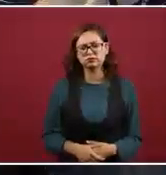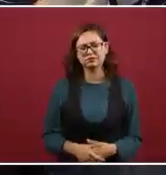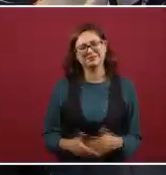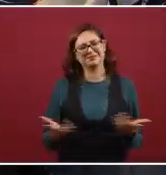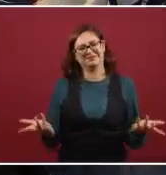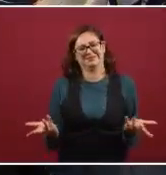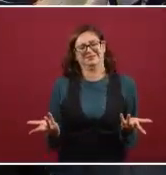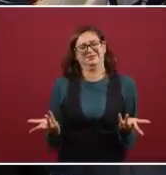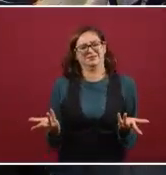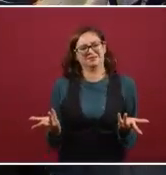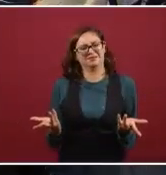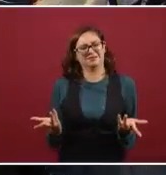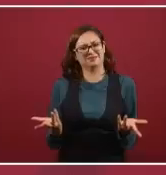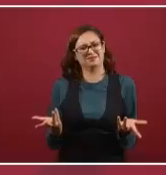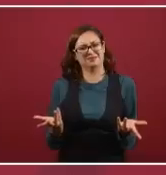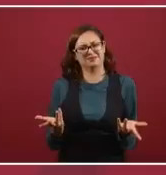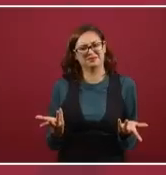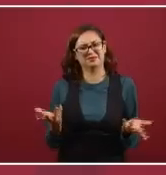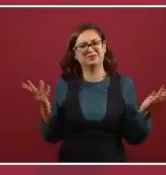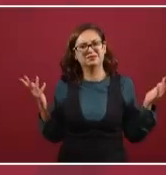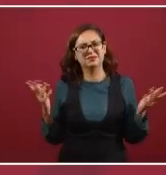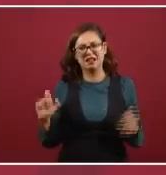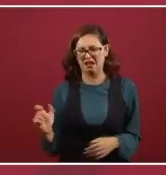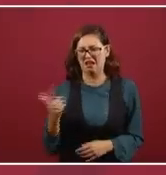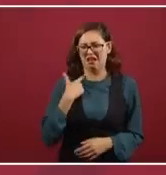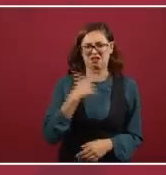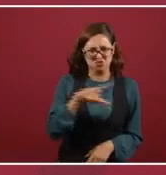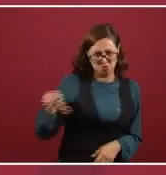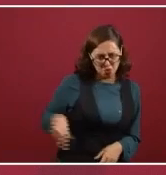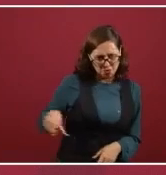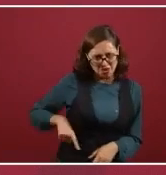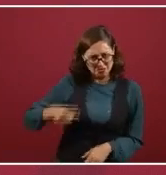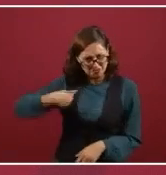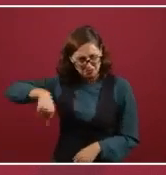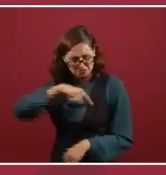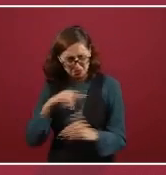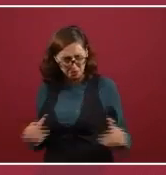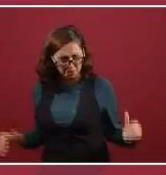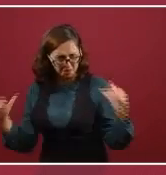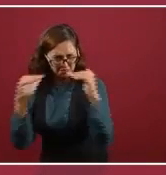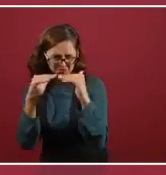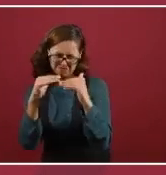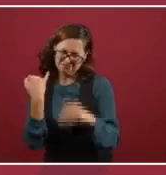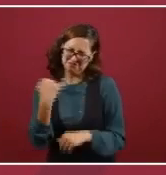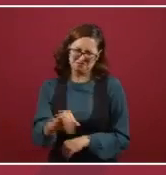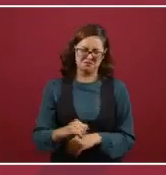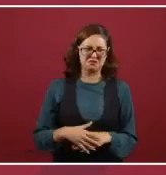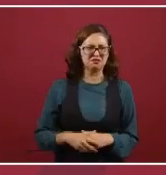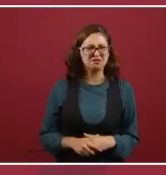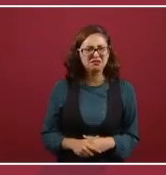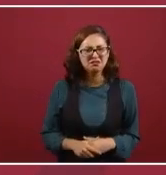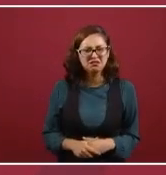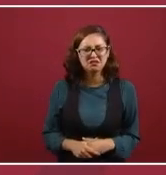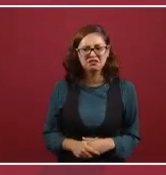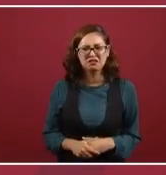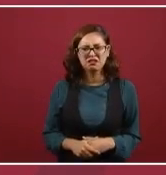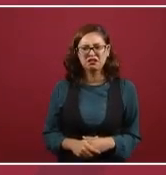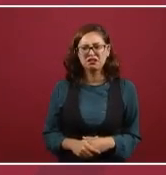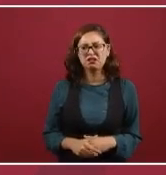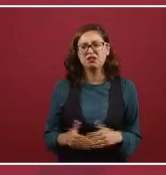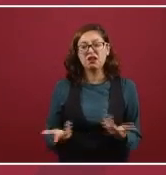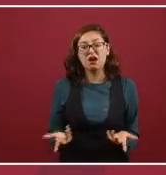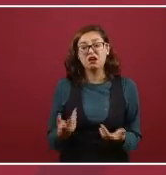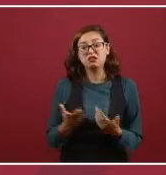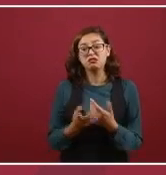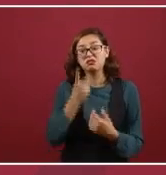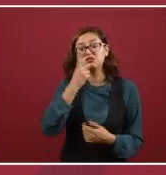quieren medir con la misma vara. Ahora sacaron de que aquí en